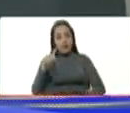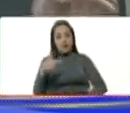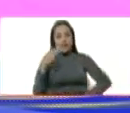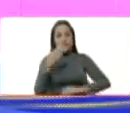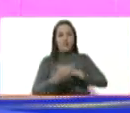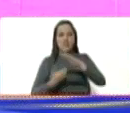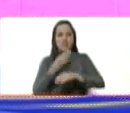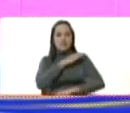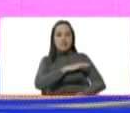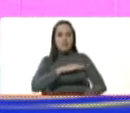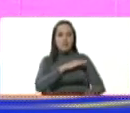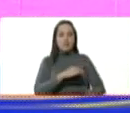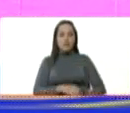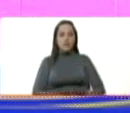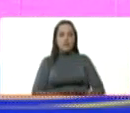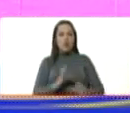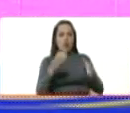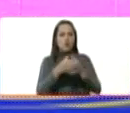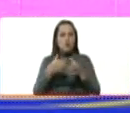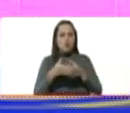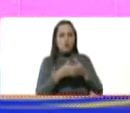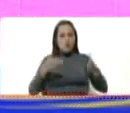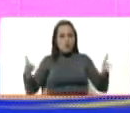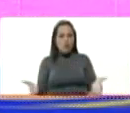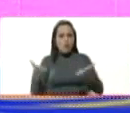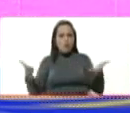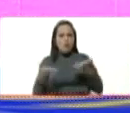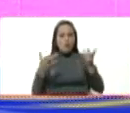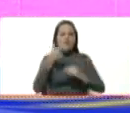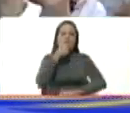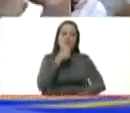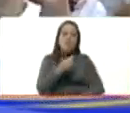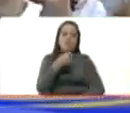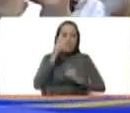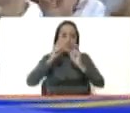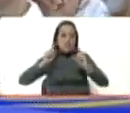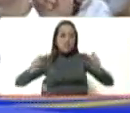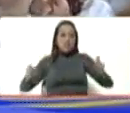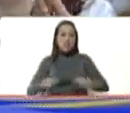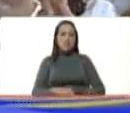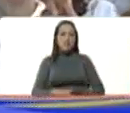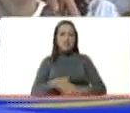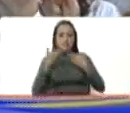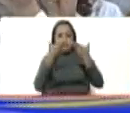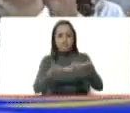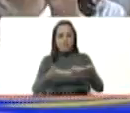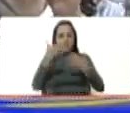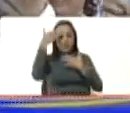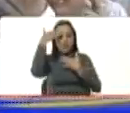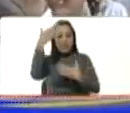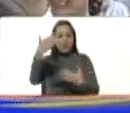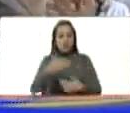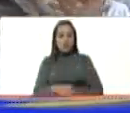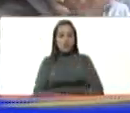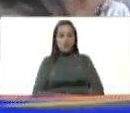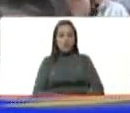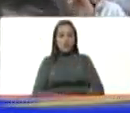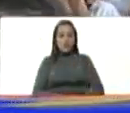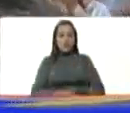de misiones. Hoy es con este grupo de promotoras y facilitadoras que le dan un saludo preñado de